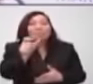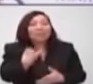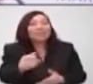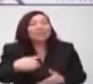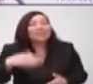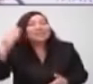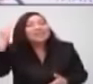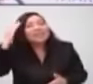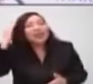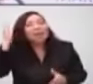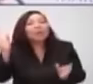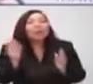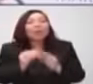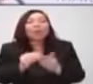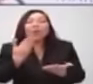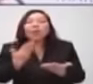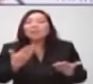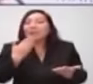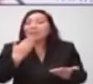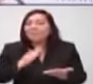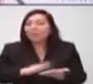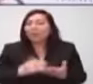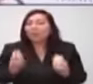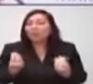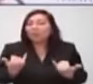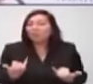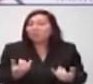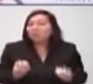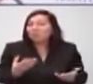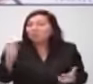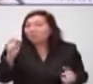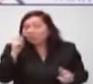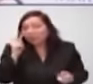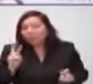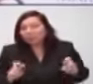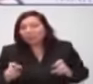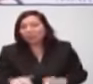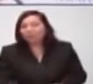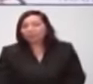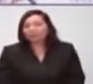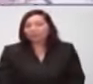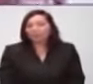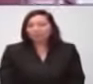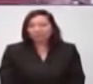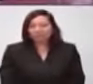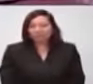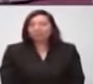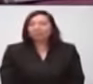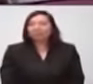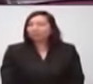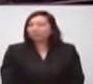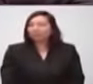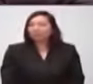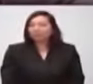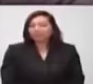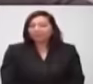sí sabían de un conjunto de irregularidades que, como en este caso, generan muchísimas sospechas, señor presidente. Nunca me dio la interrupción. La interrupción.